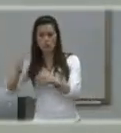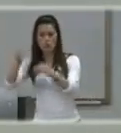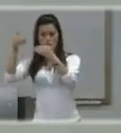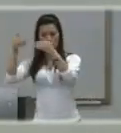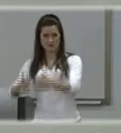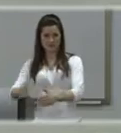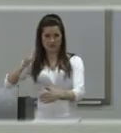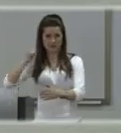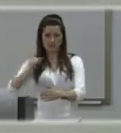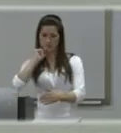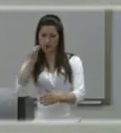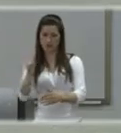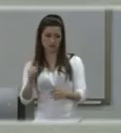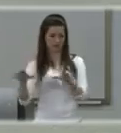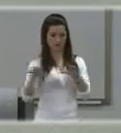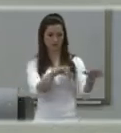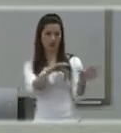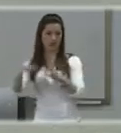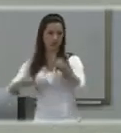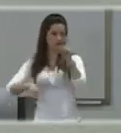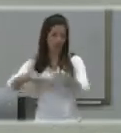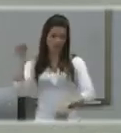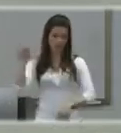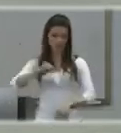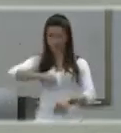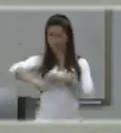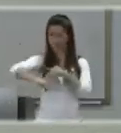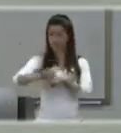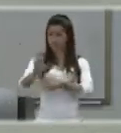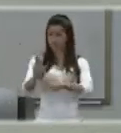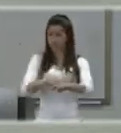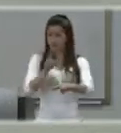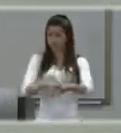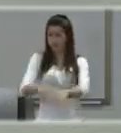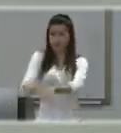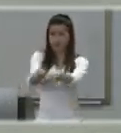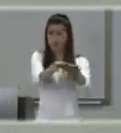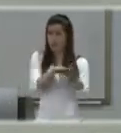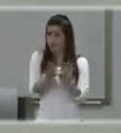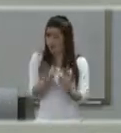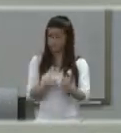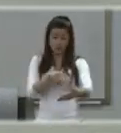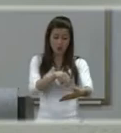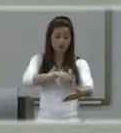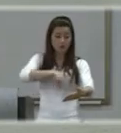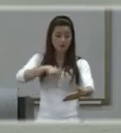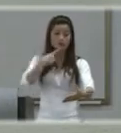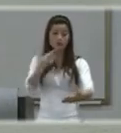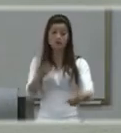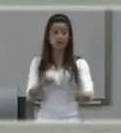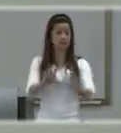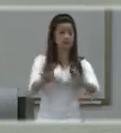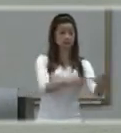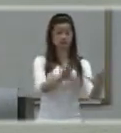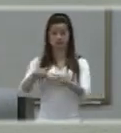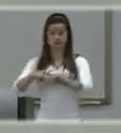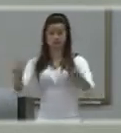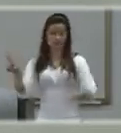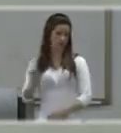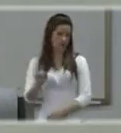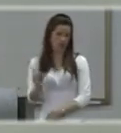y viene de un modelo médico. Lo que la convención dice es que no existe ninguna diferenciación, lo que varía es